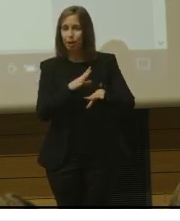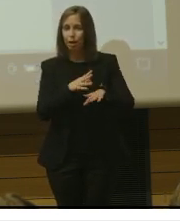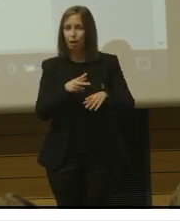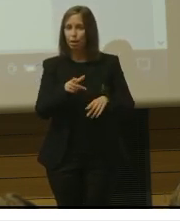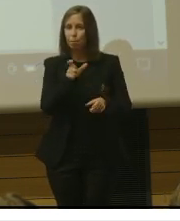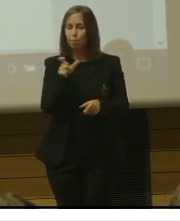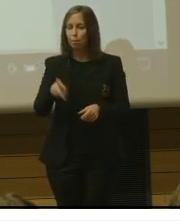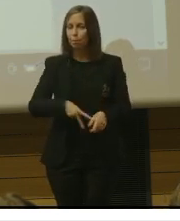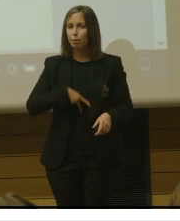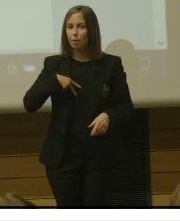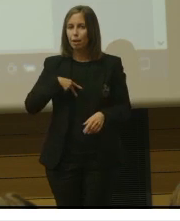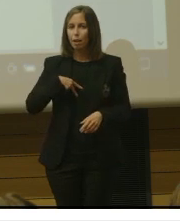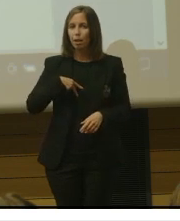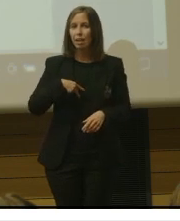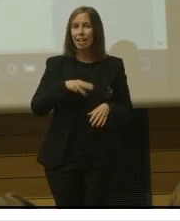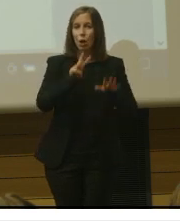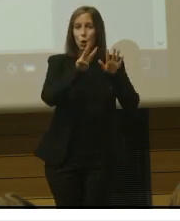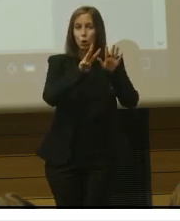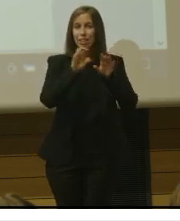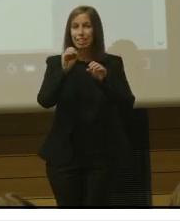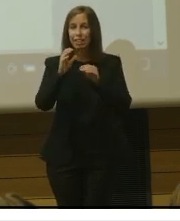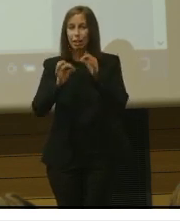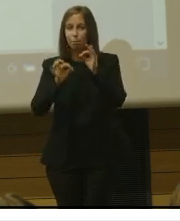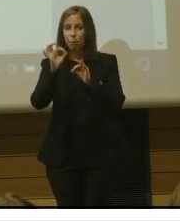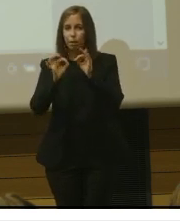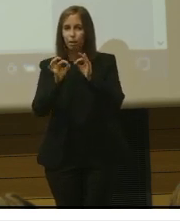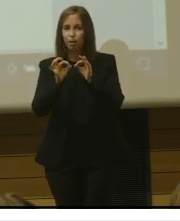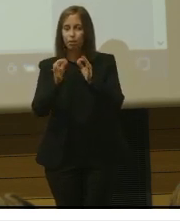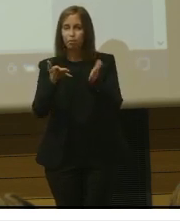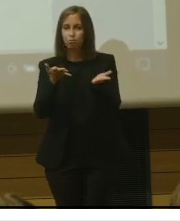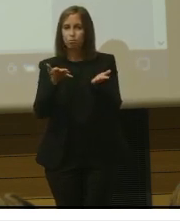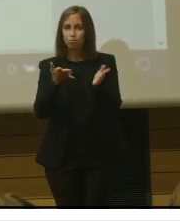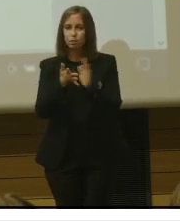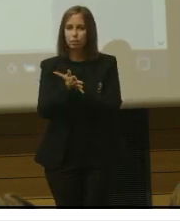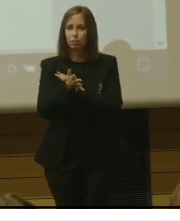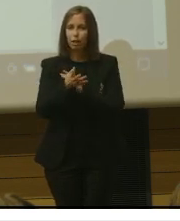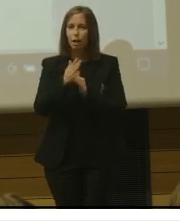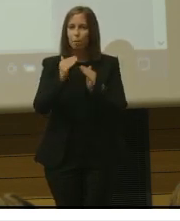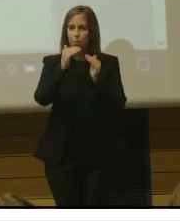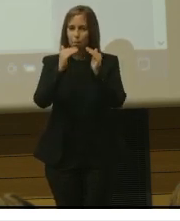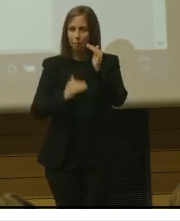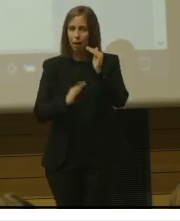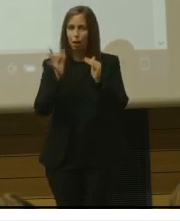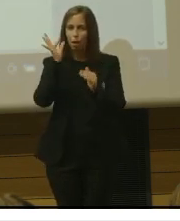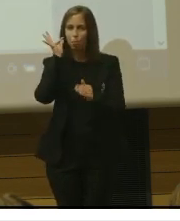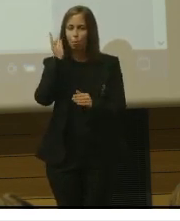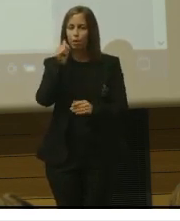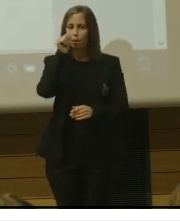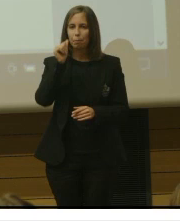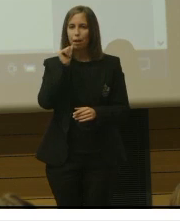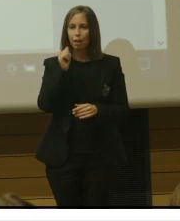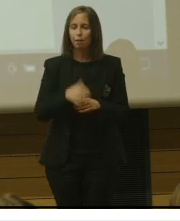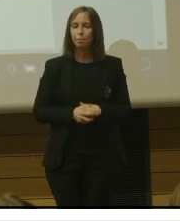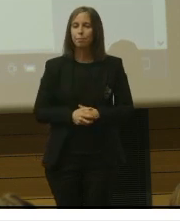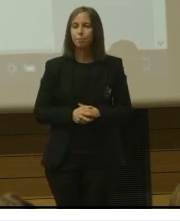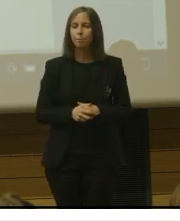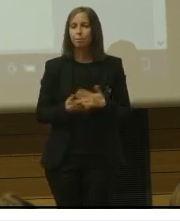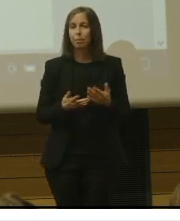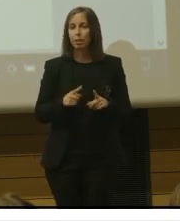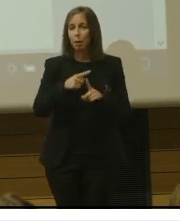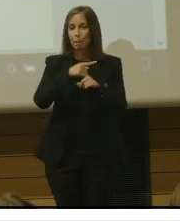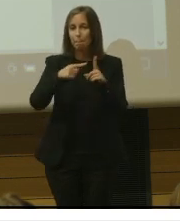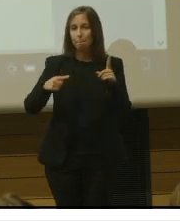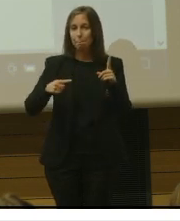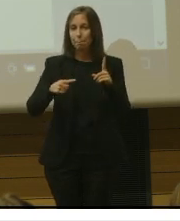pues el 80 y pico, ¿no? Entonces estamos hablando de tasas de abstinencia pues mucho más bajas, ¿no? Y conseguimos, bueno, que la media de